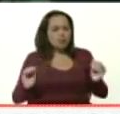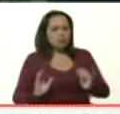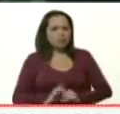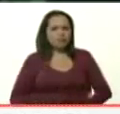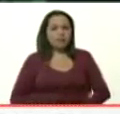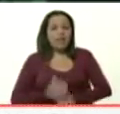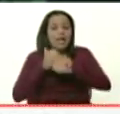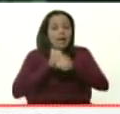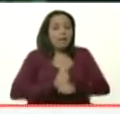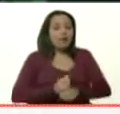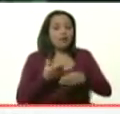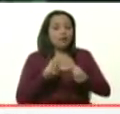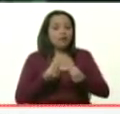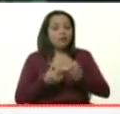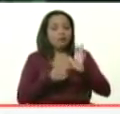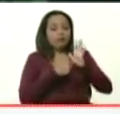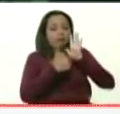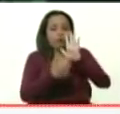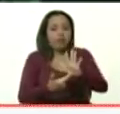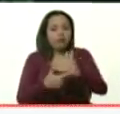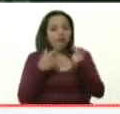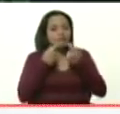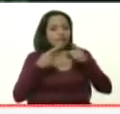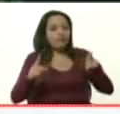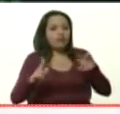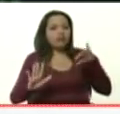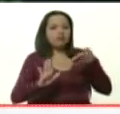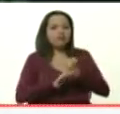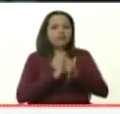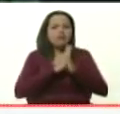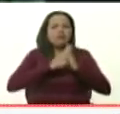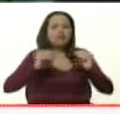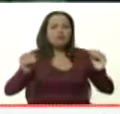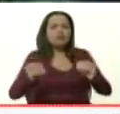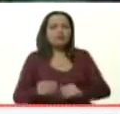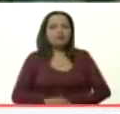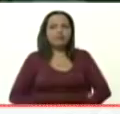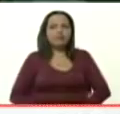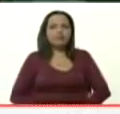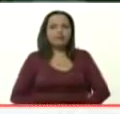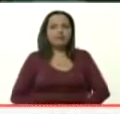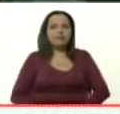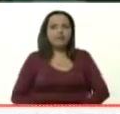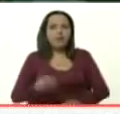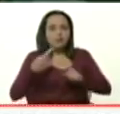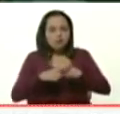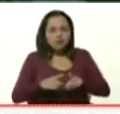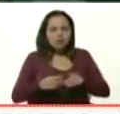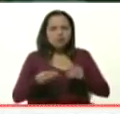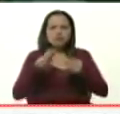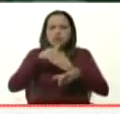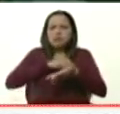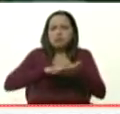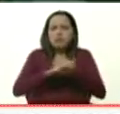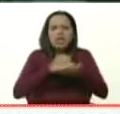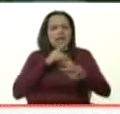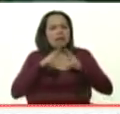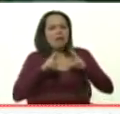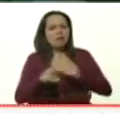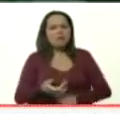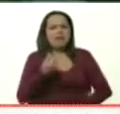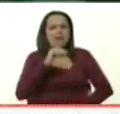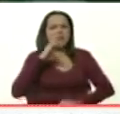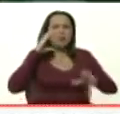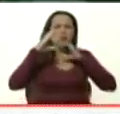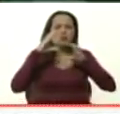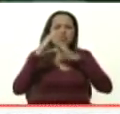Espero muy pronto dar a conocer públicamente todas estas cosas. Pero esto se arreglaría muy rápido. Si hubiera